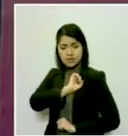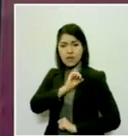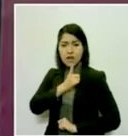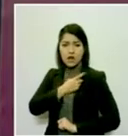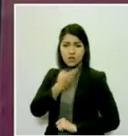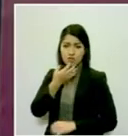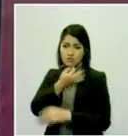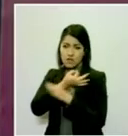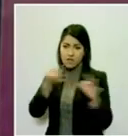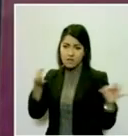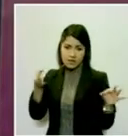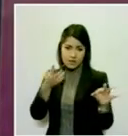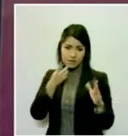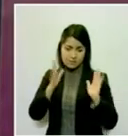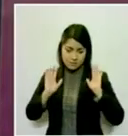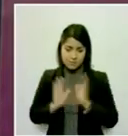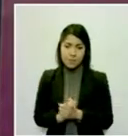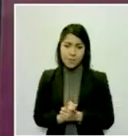lo contrario.